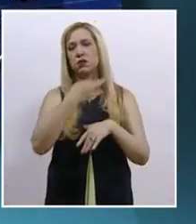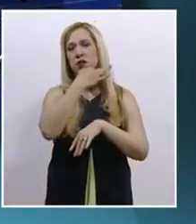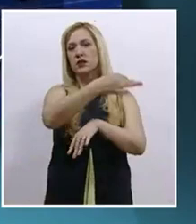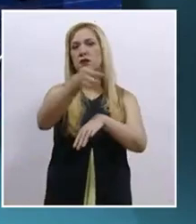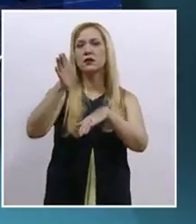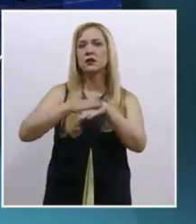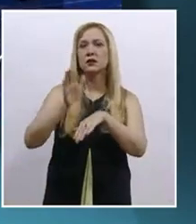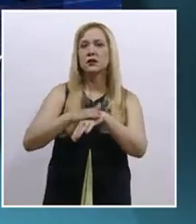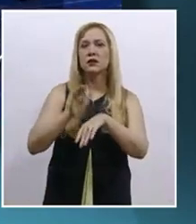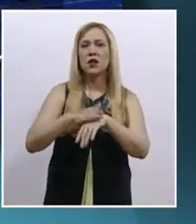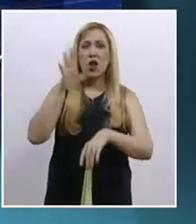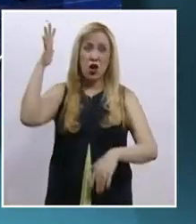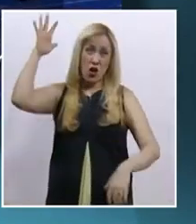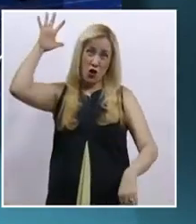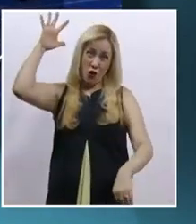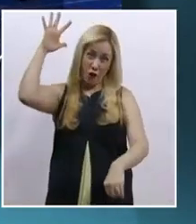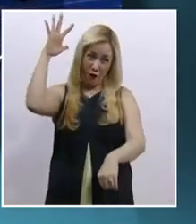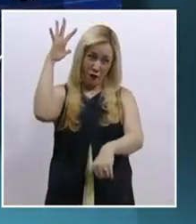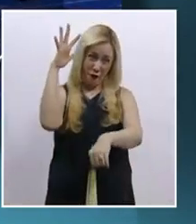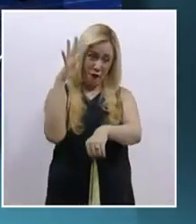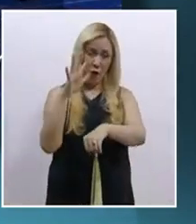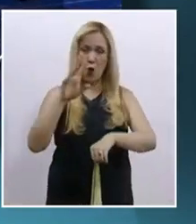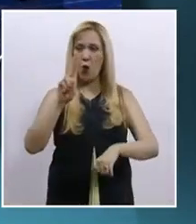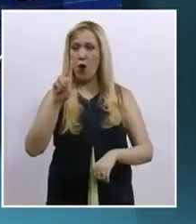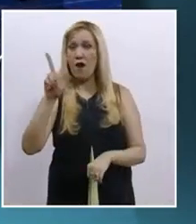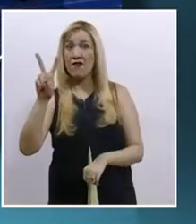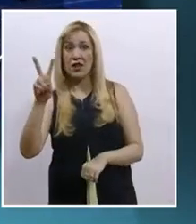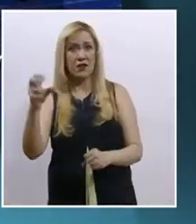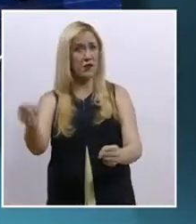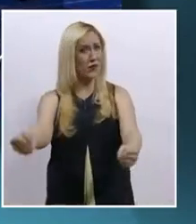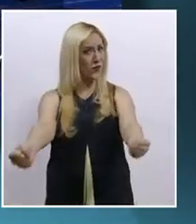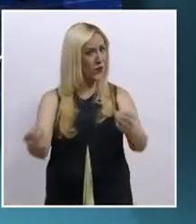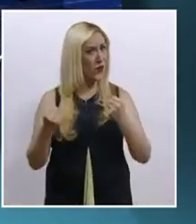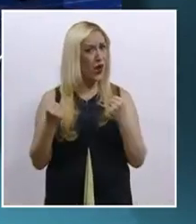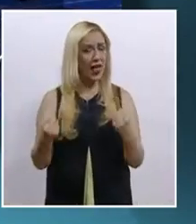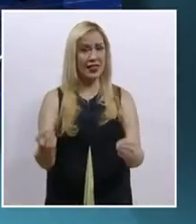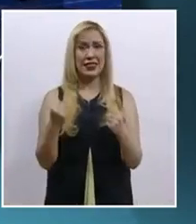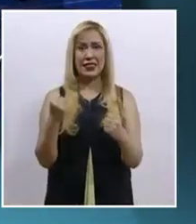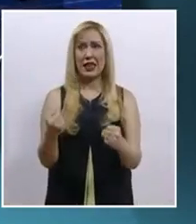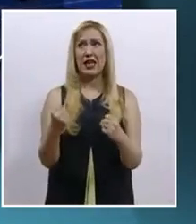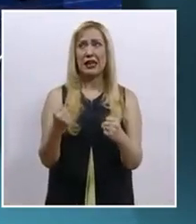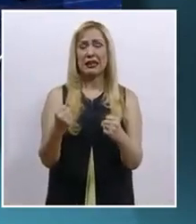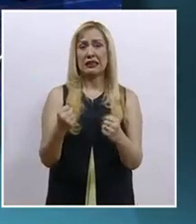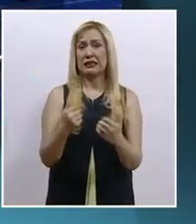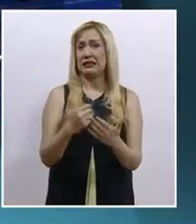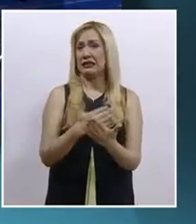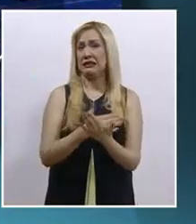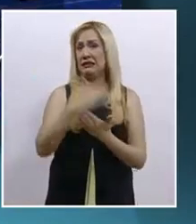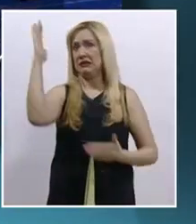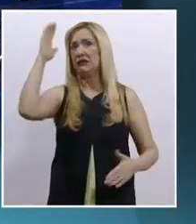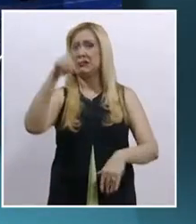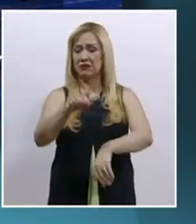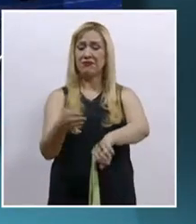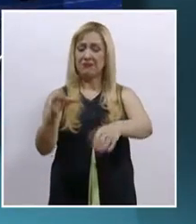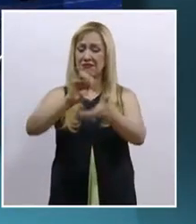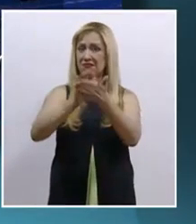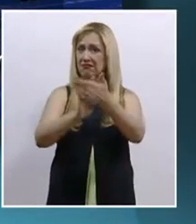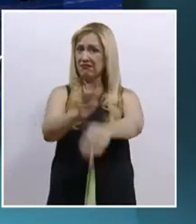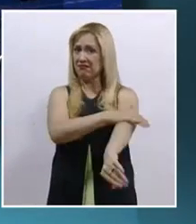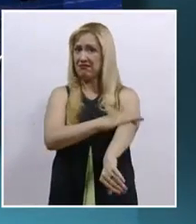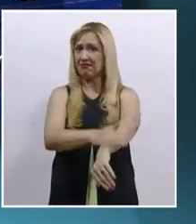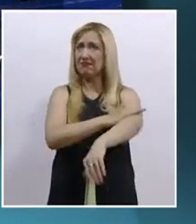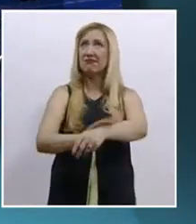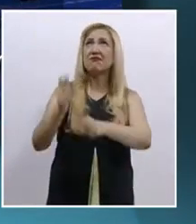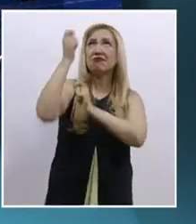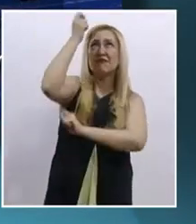el índice de radiación ultravioleta UV está en fase extremadamente alta. Siendo las 2:10 de la